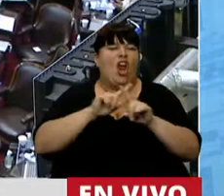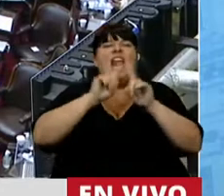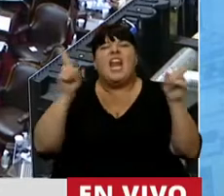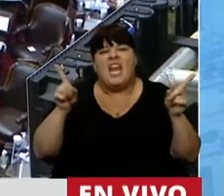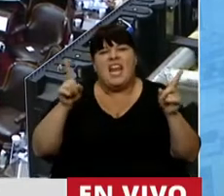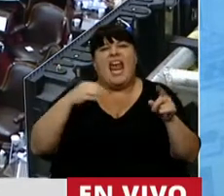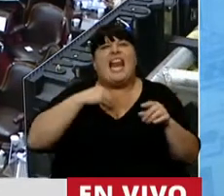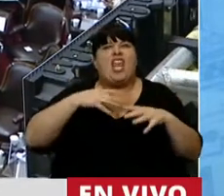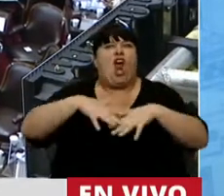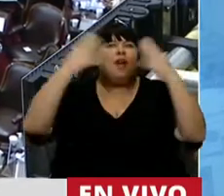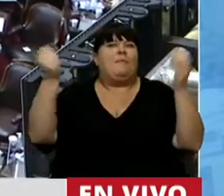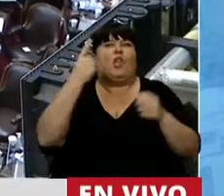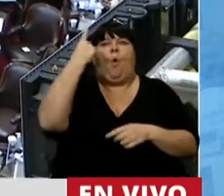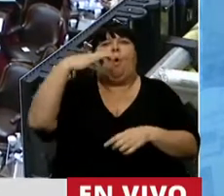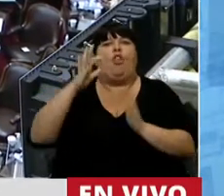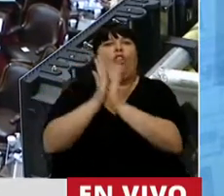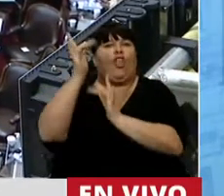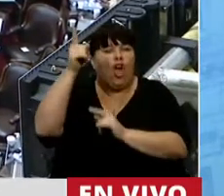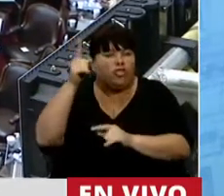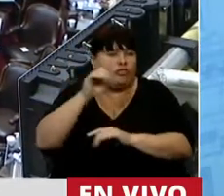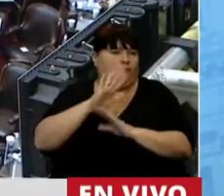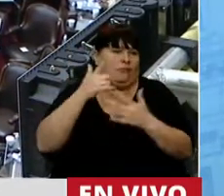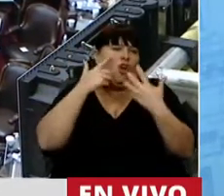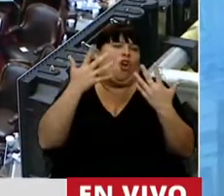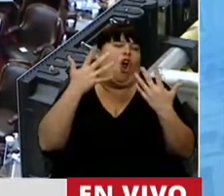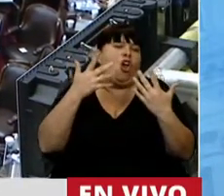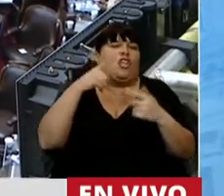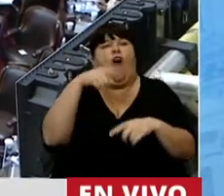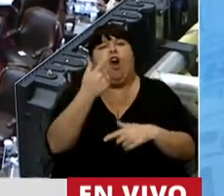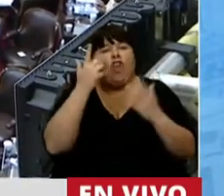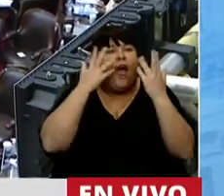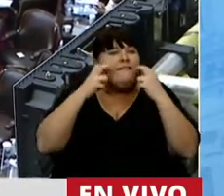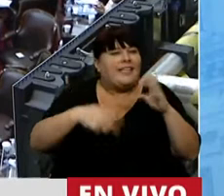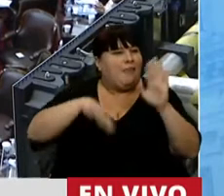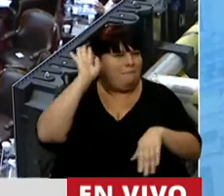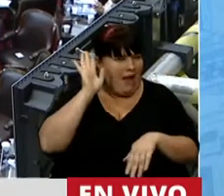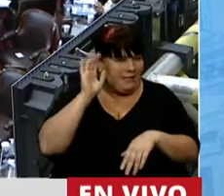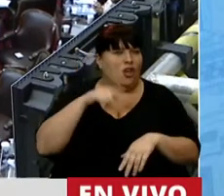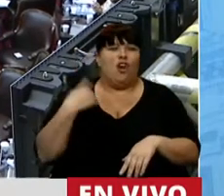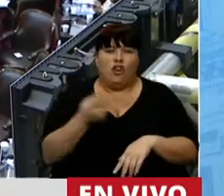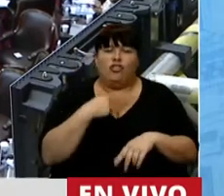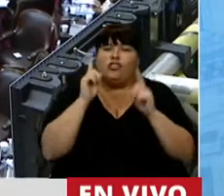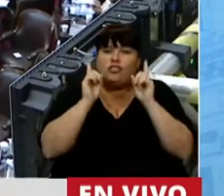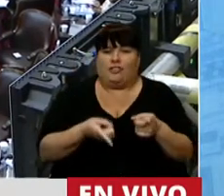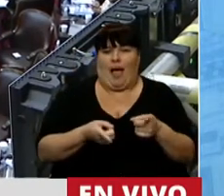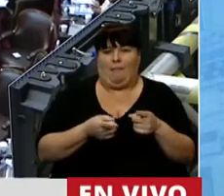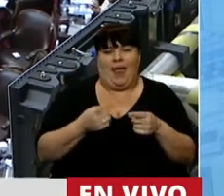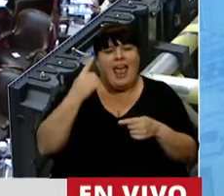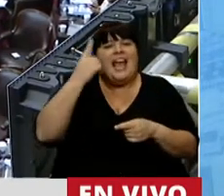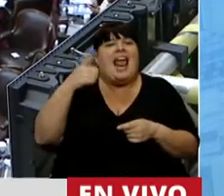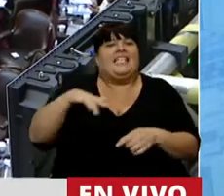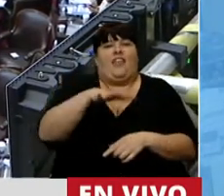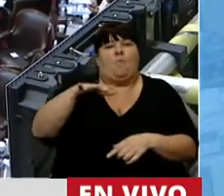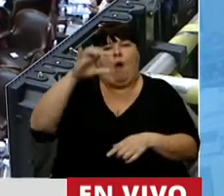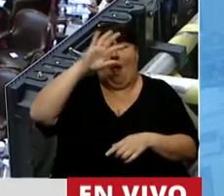las grandes religiones monoteístas más conocidas o más estudiadas. Somos también las creencias de los